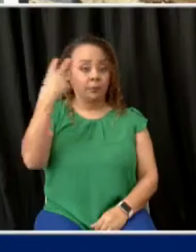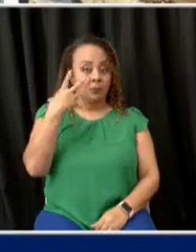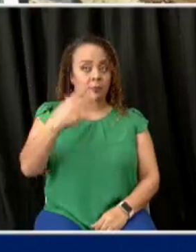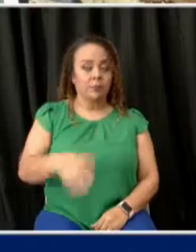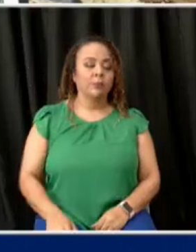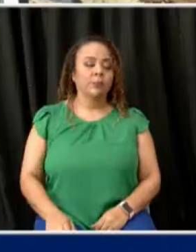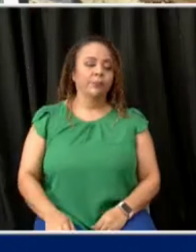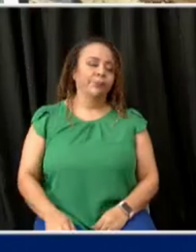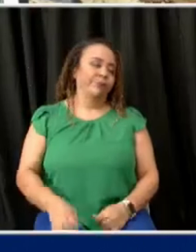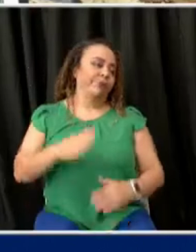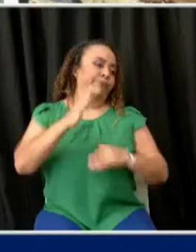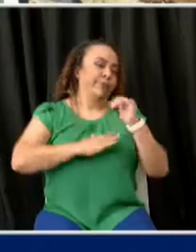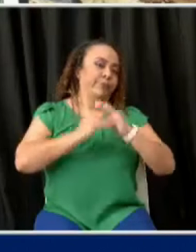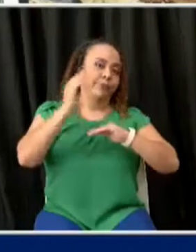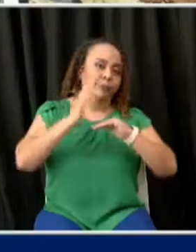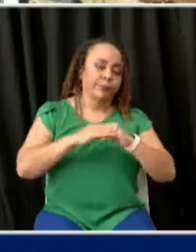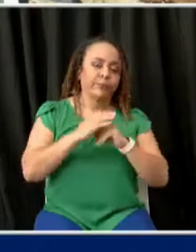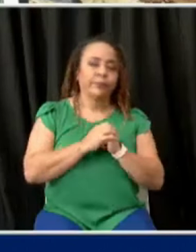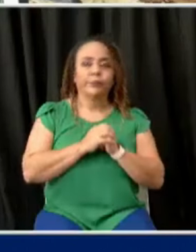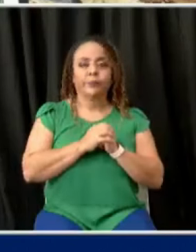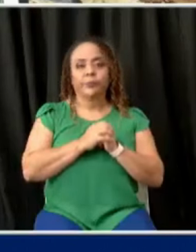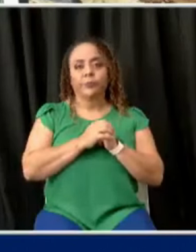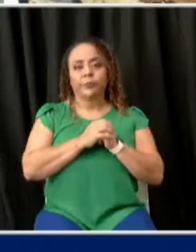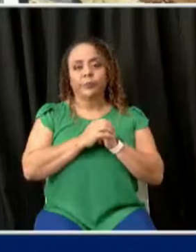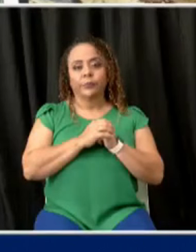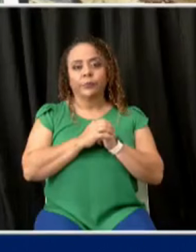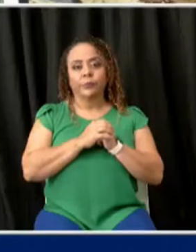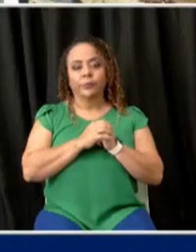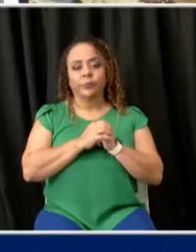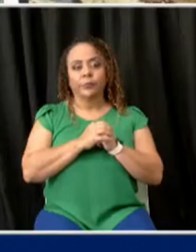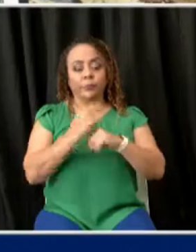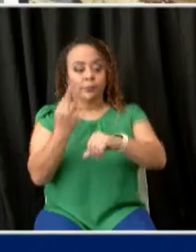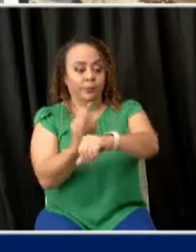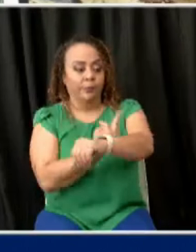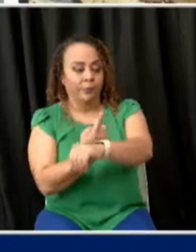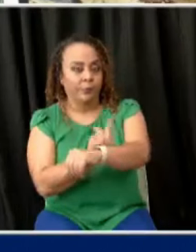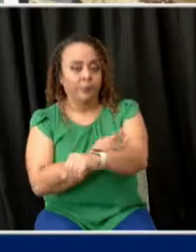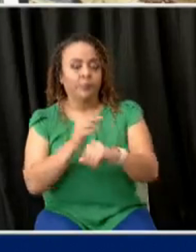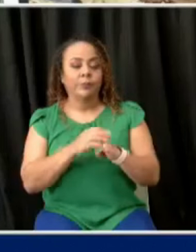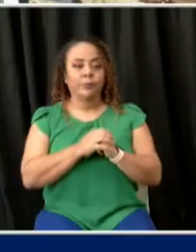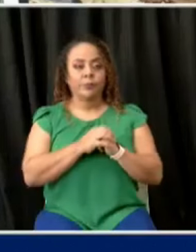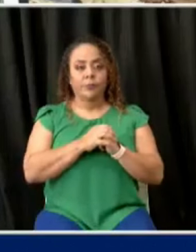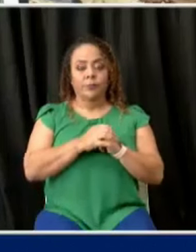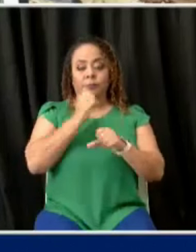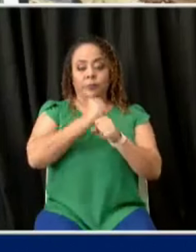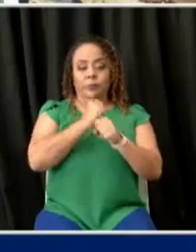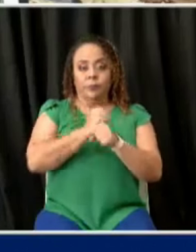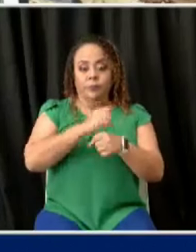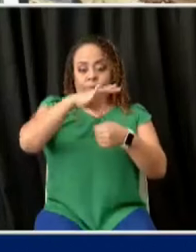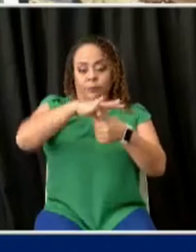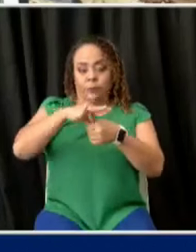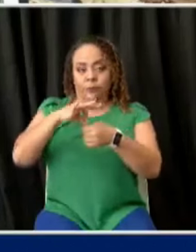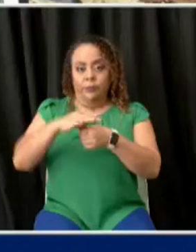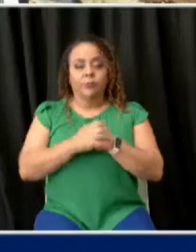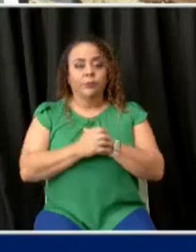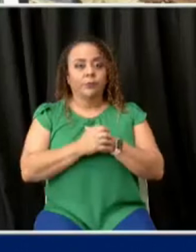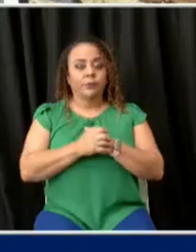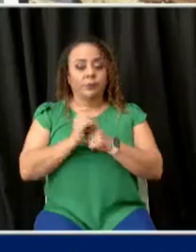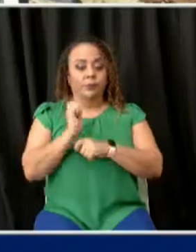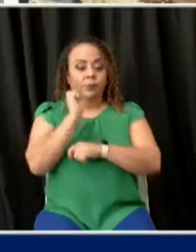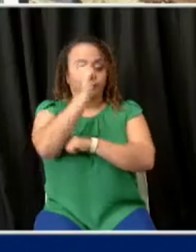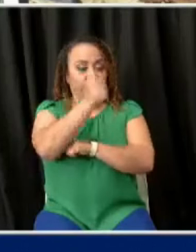hablando construcción, estamos hablando jardinería, estamos hablando labores agrícolas, estamos hablando de